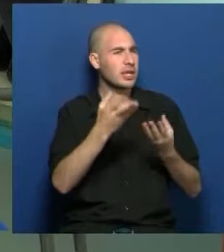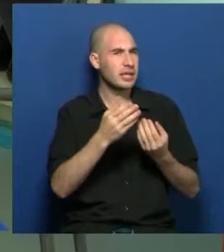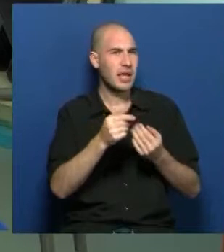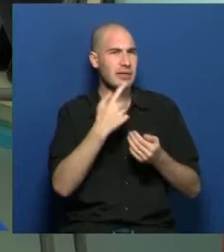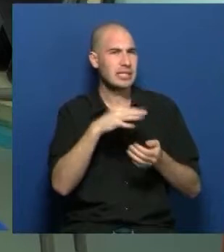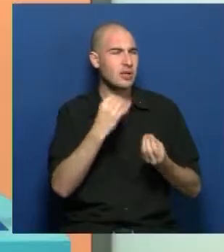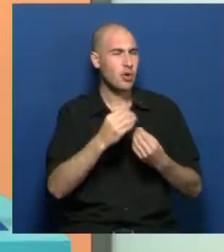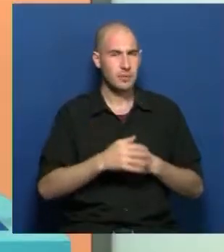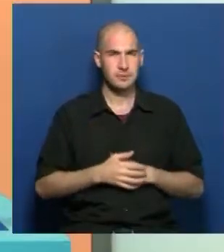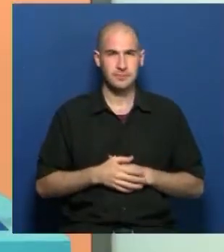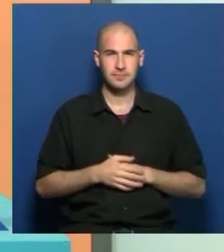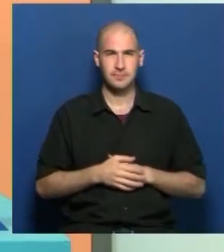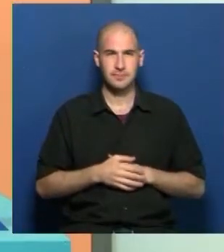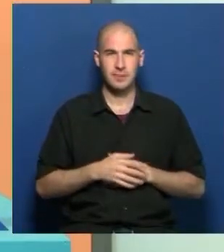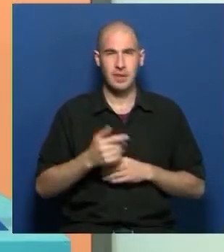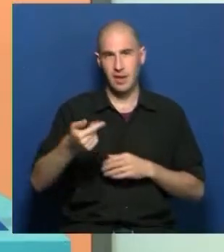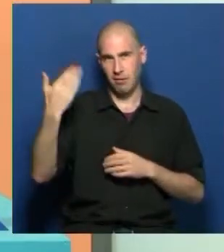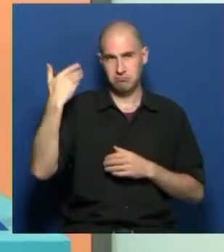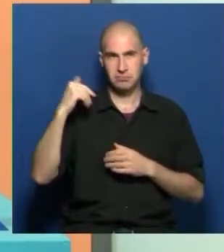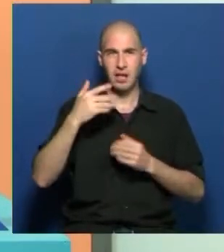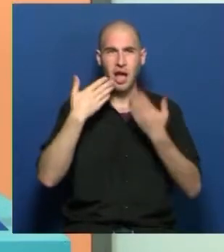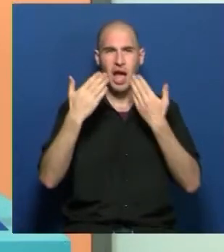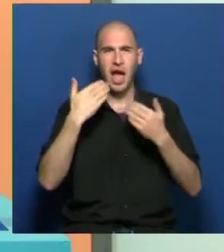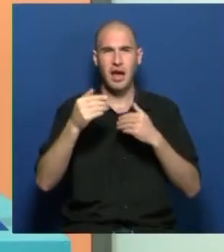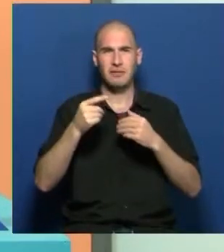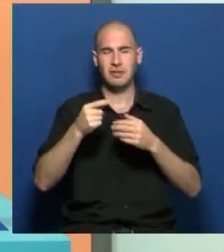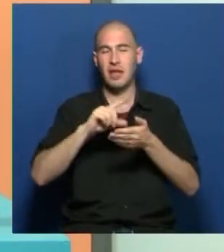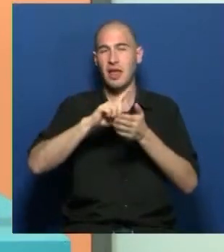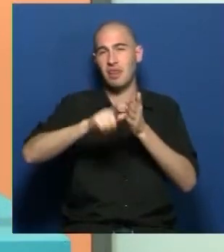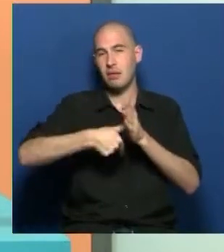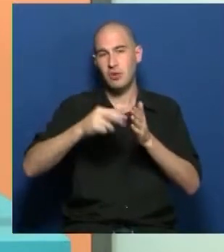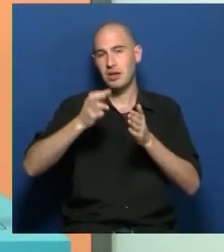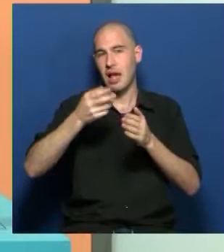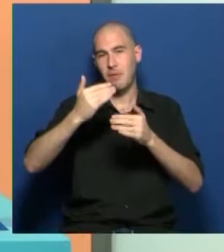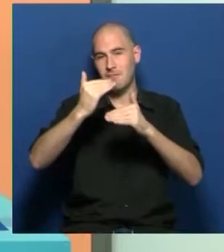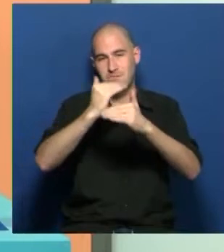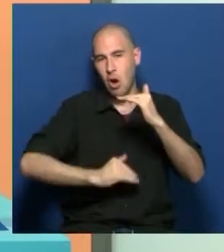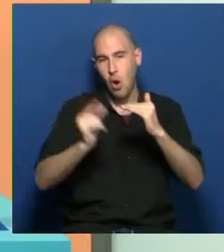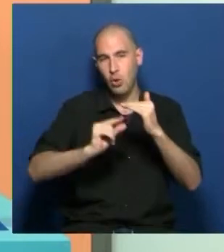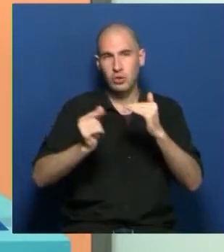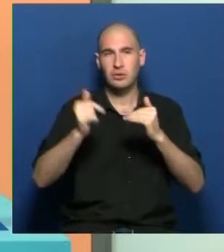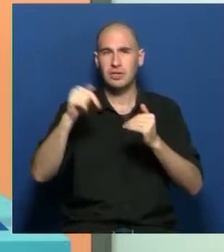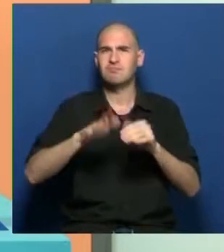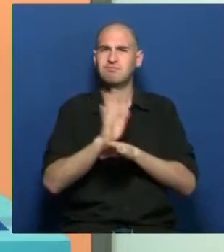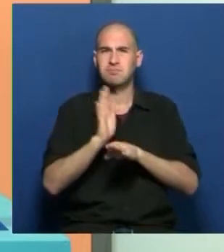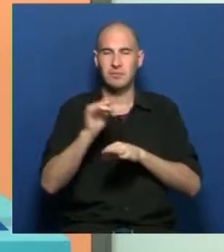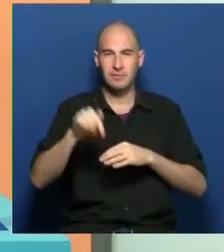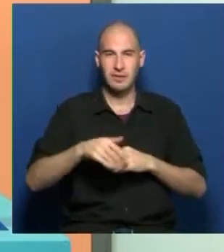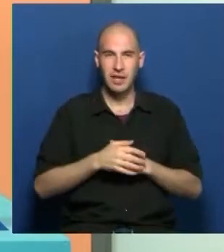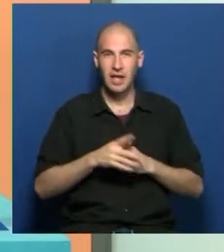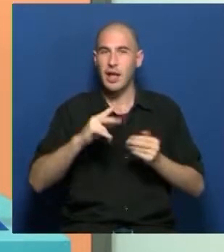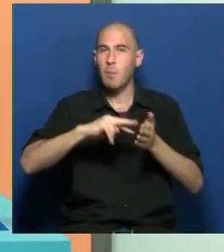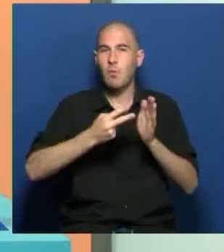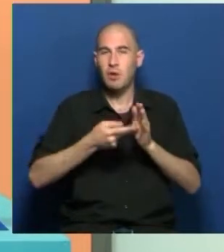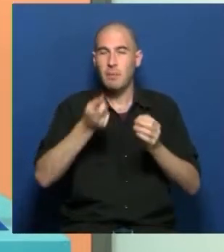podemos entender a esto? Bueno, desde hace un tiempo se está hablando de atraso cambiario en la Argentina. El atraso cambiario implica algunas